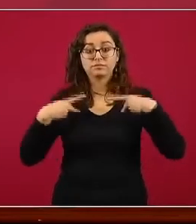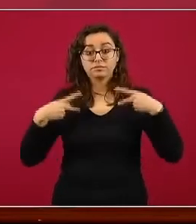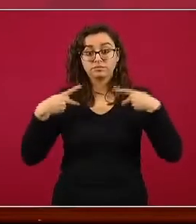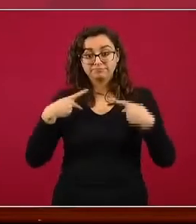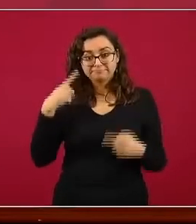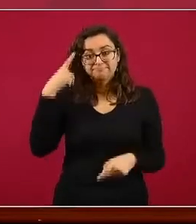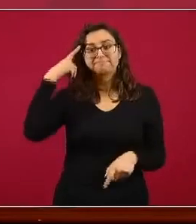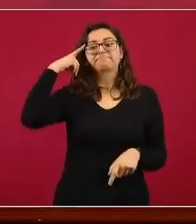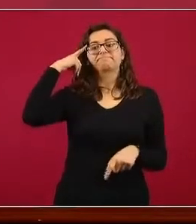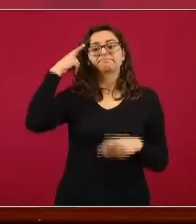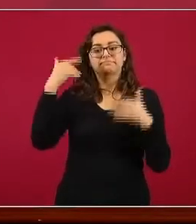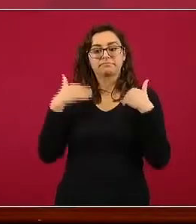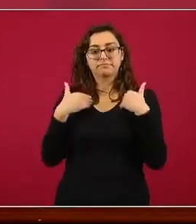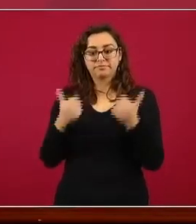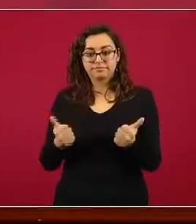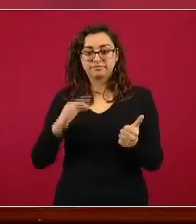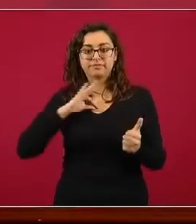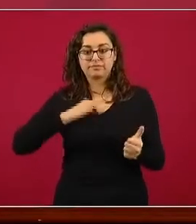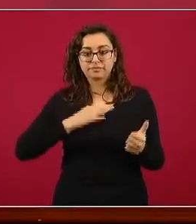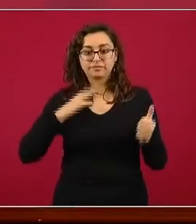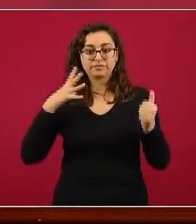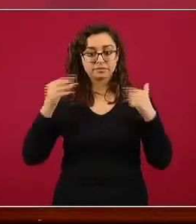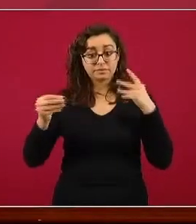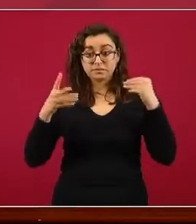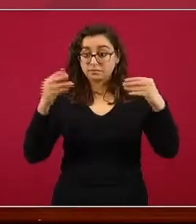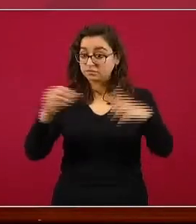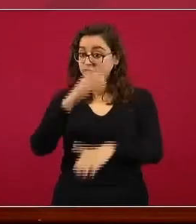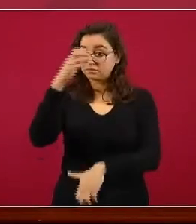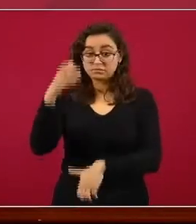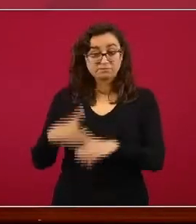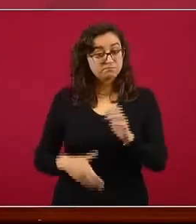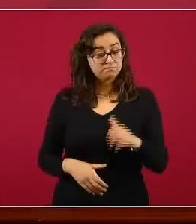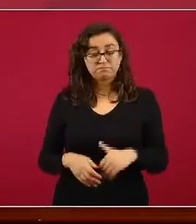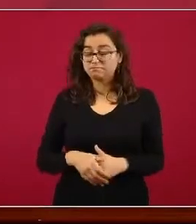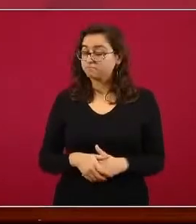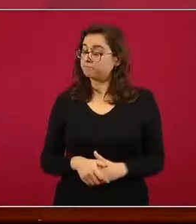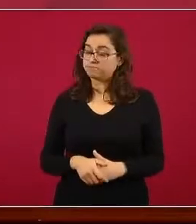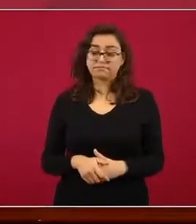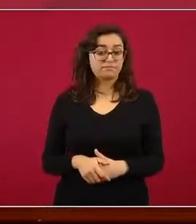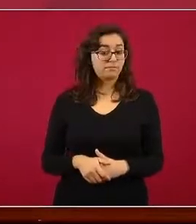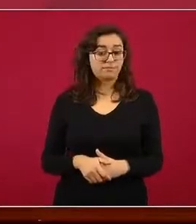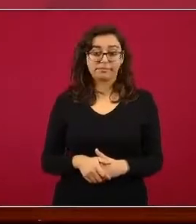tengamos conciencia de que la epidemia lejos está de haberse acabado.